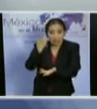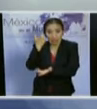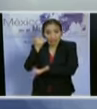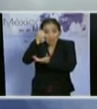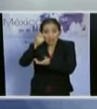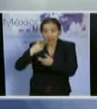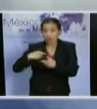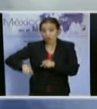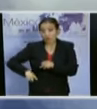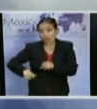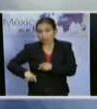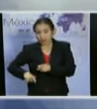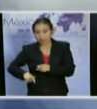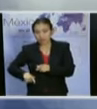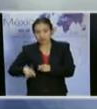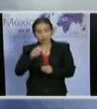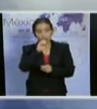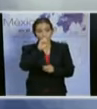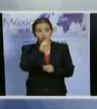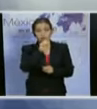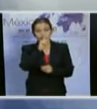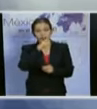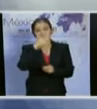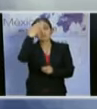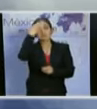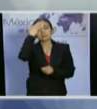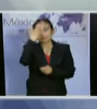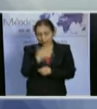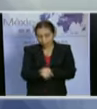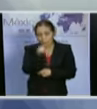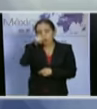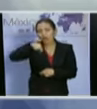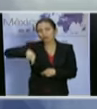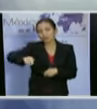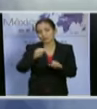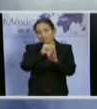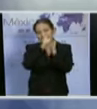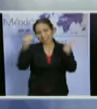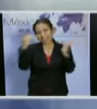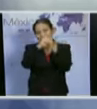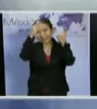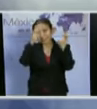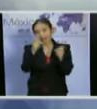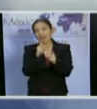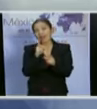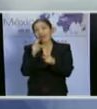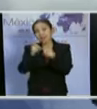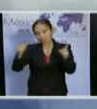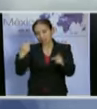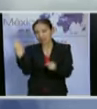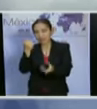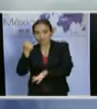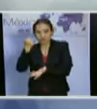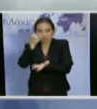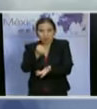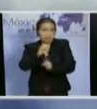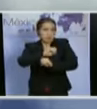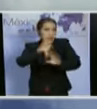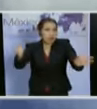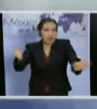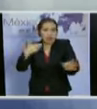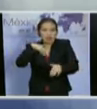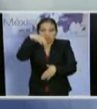presupuesto público. En Oxfam somos muy conscientes de que la agenda del desarrollo necesita financiación, porque si no,